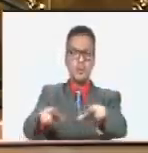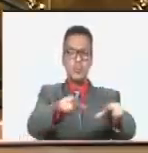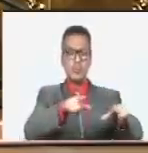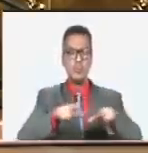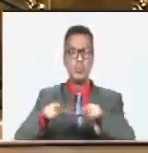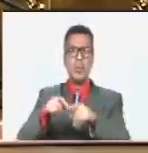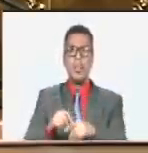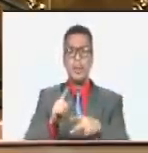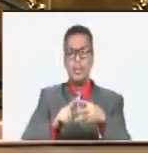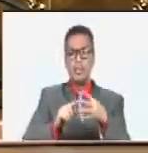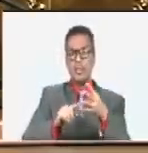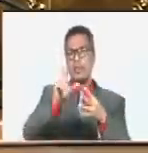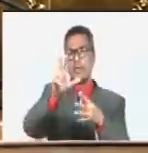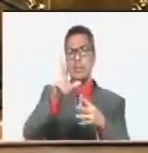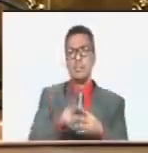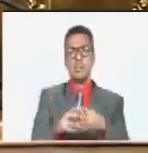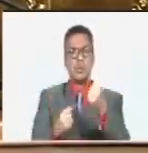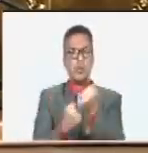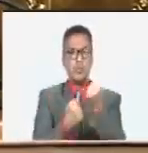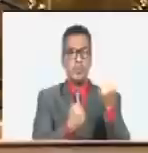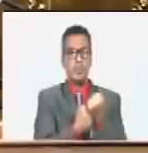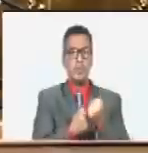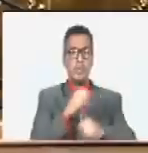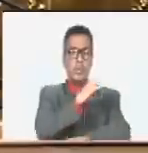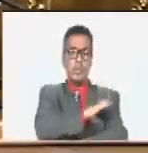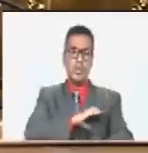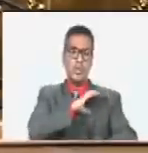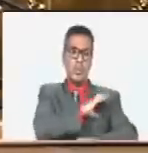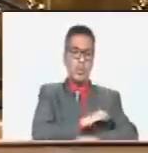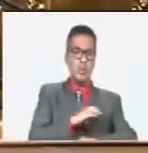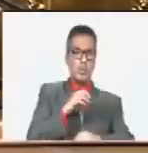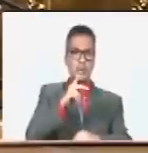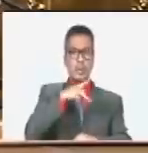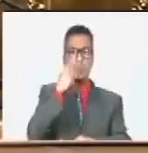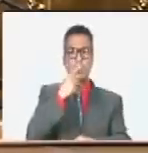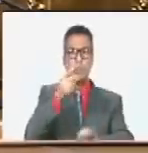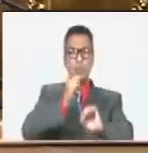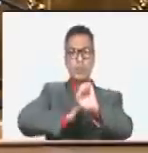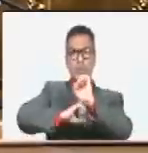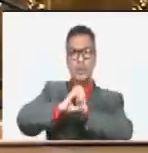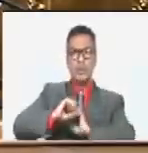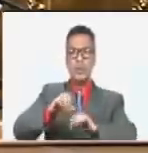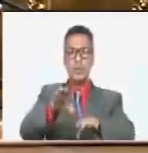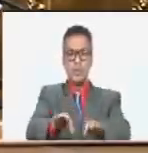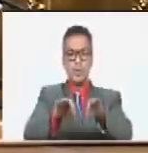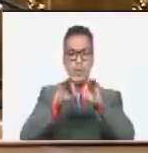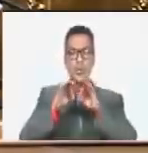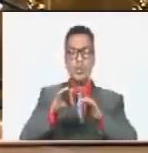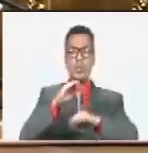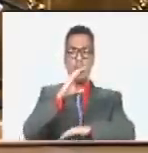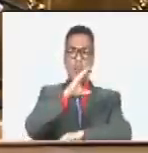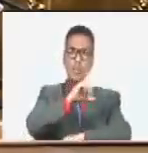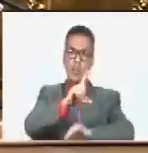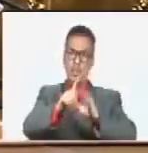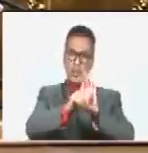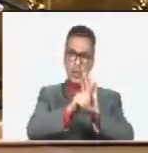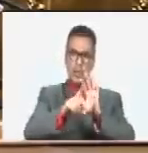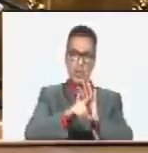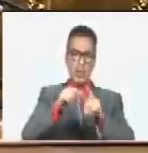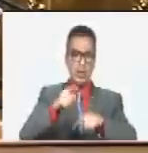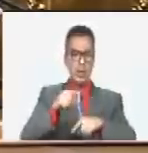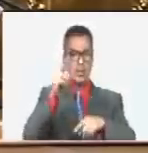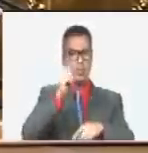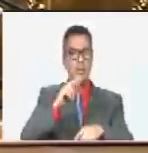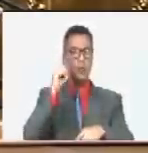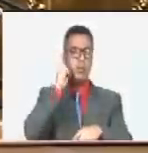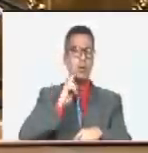Tercero, respaldar a la Comisión de Juristas que trabajan en la defensa de los intereses legítimos de la República Bolivariana de